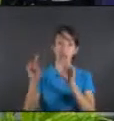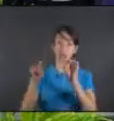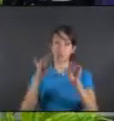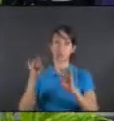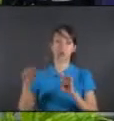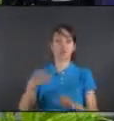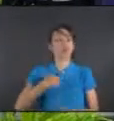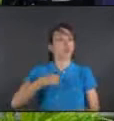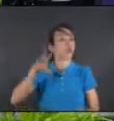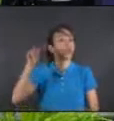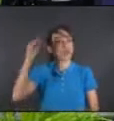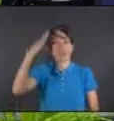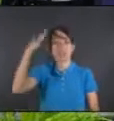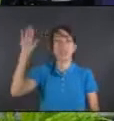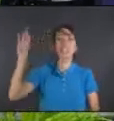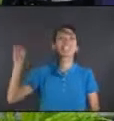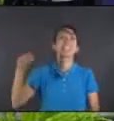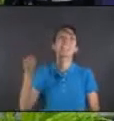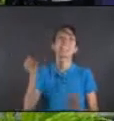ayudan a bien a los que aman a Dios.